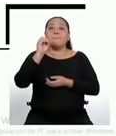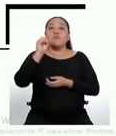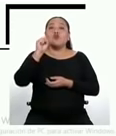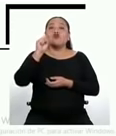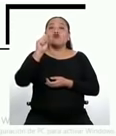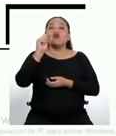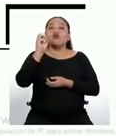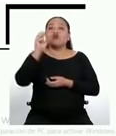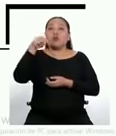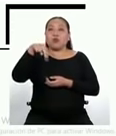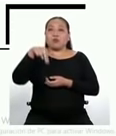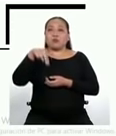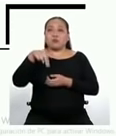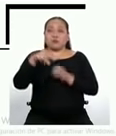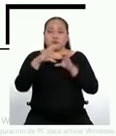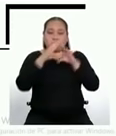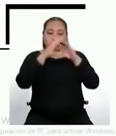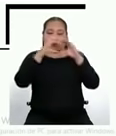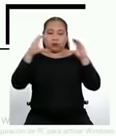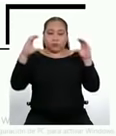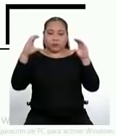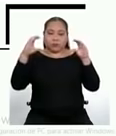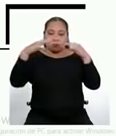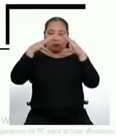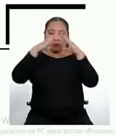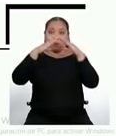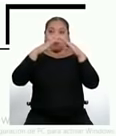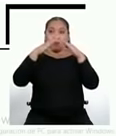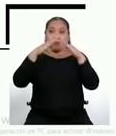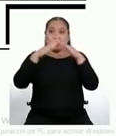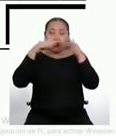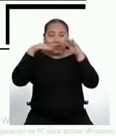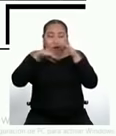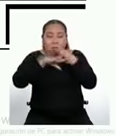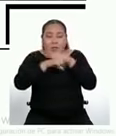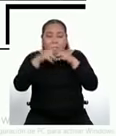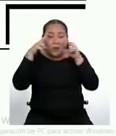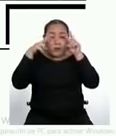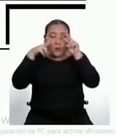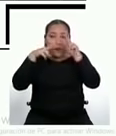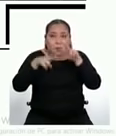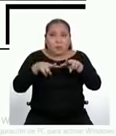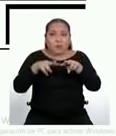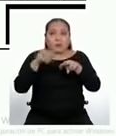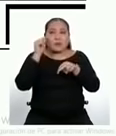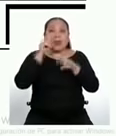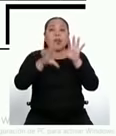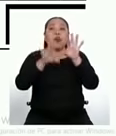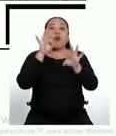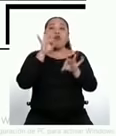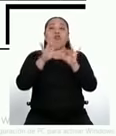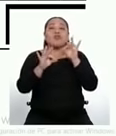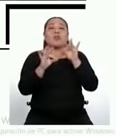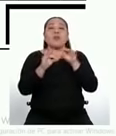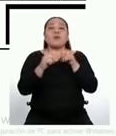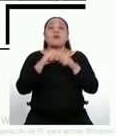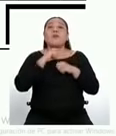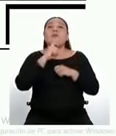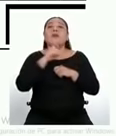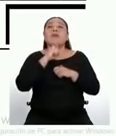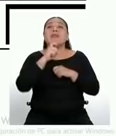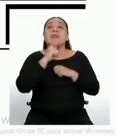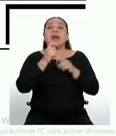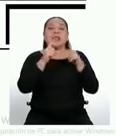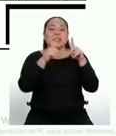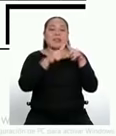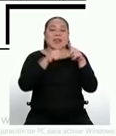volante. Si nos fijamos dentro de la estructura de ese techo, vamos a identificar que tiene una estructura metálica conformada